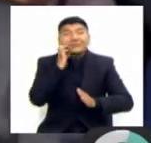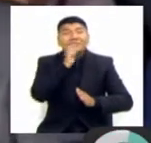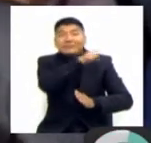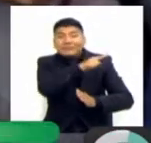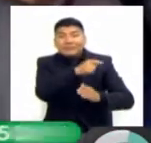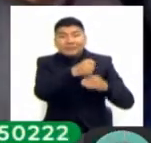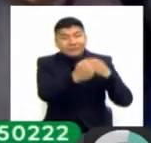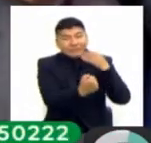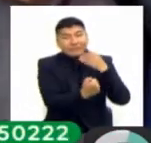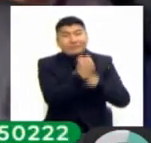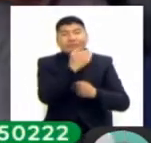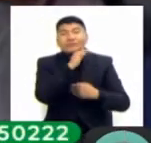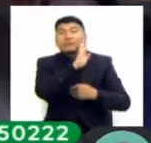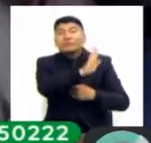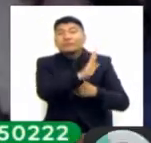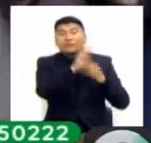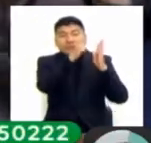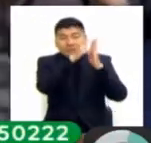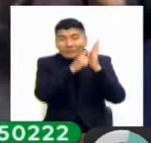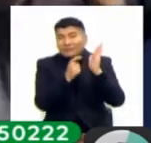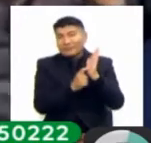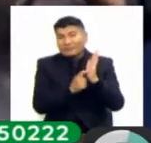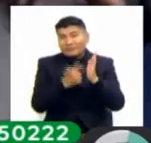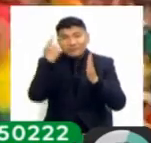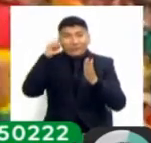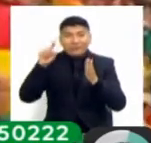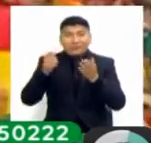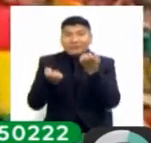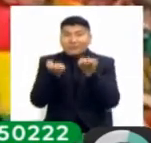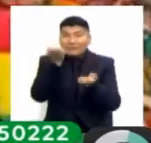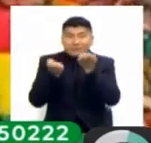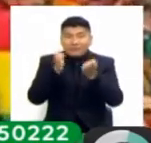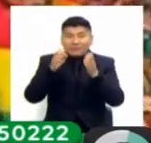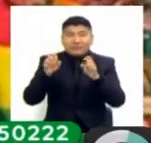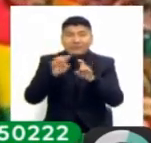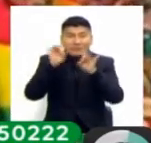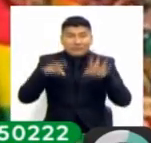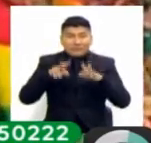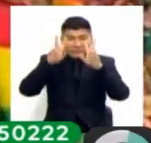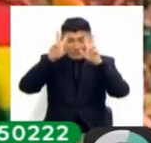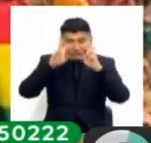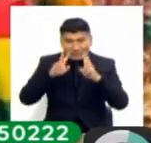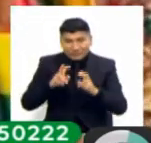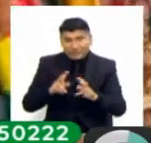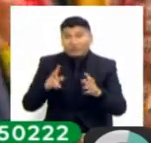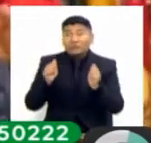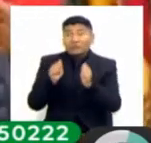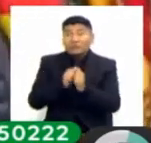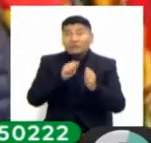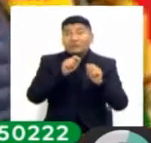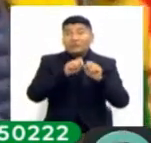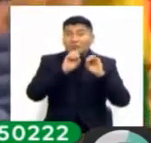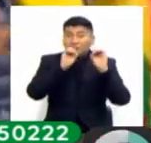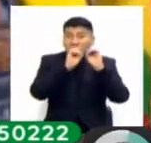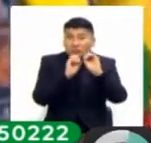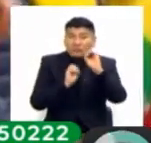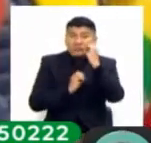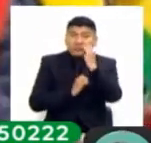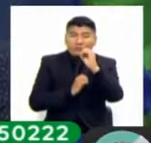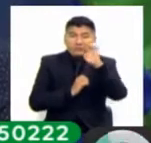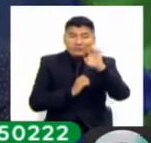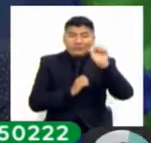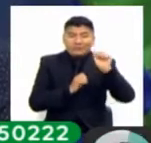envíe las condiciones para ser parte de la auditoría de las elecciones presidenciales del pasado 20 de octubre, junto a la Organización de Estados Americanos,